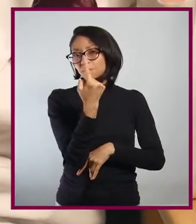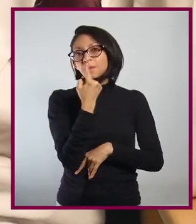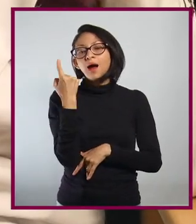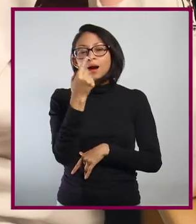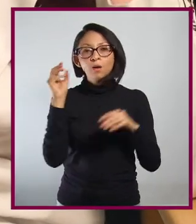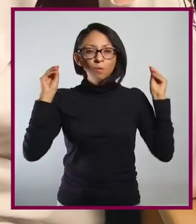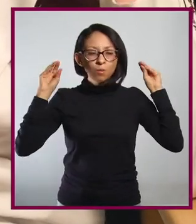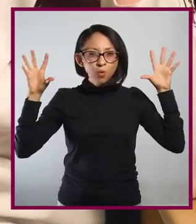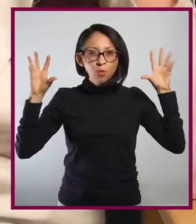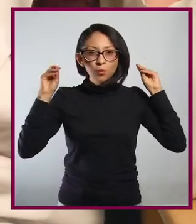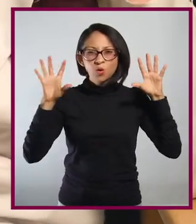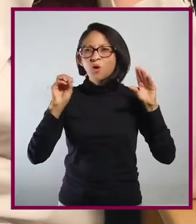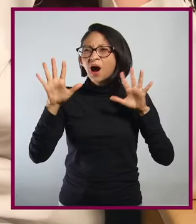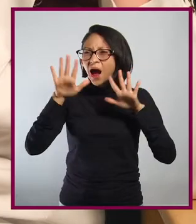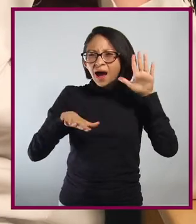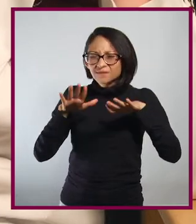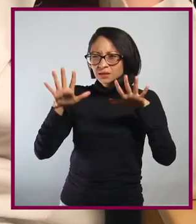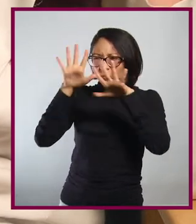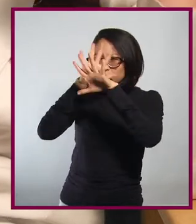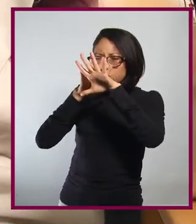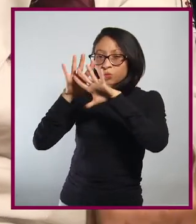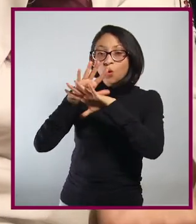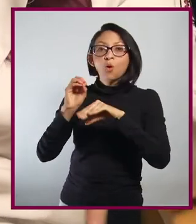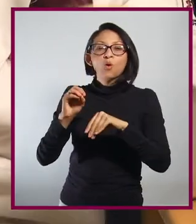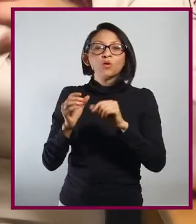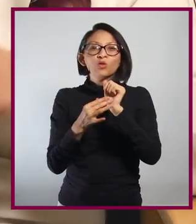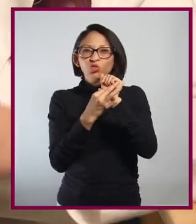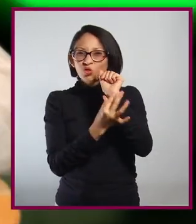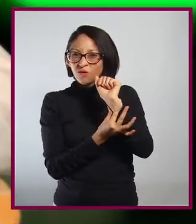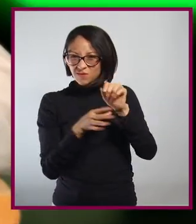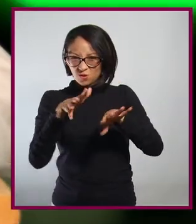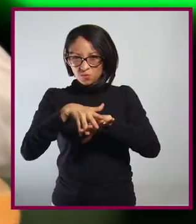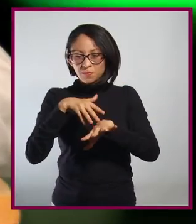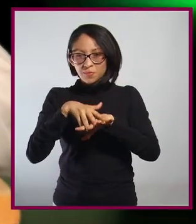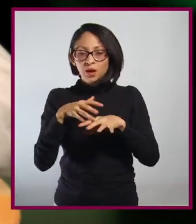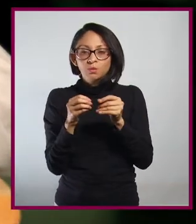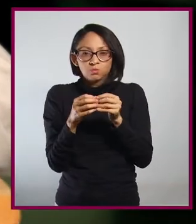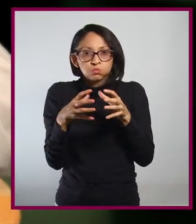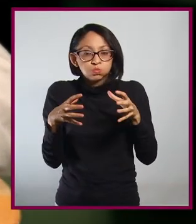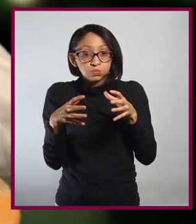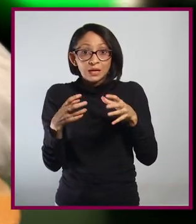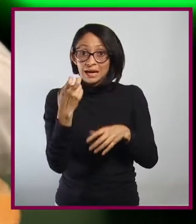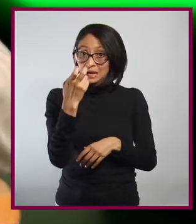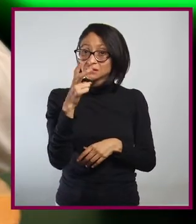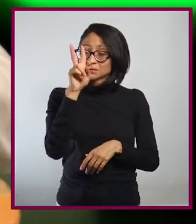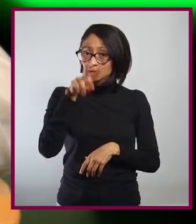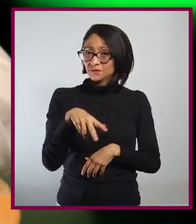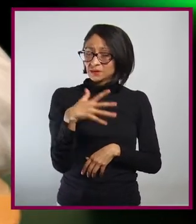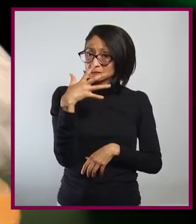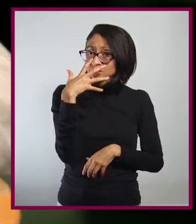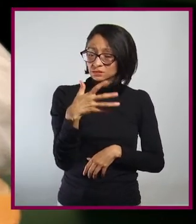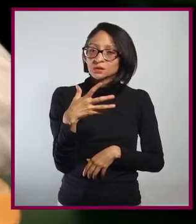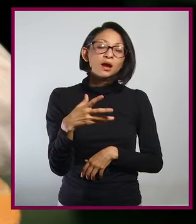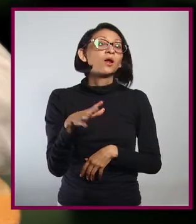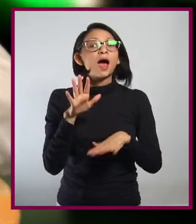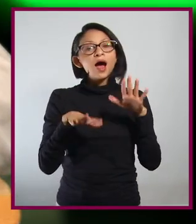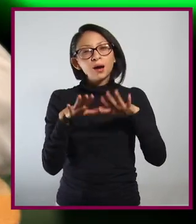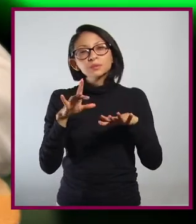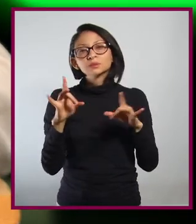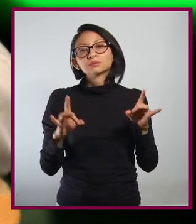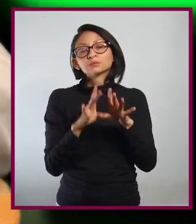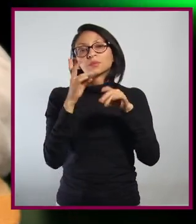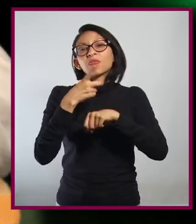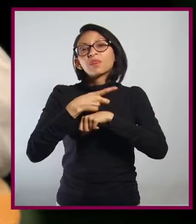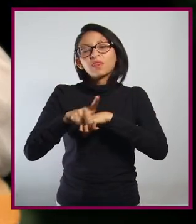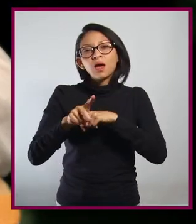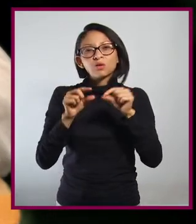mareos, zumbido de oídos, visión borrosa o tobillos hinchados. La hipertensión es cosa seria. Puede dañar